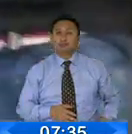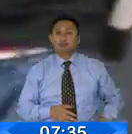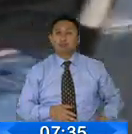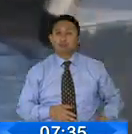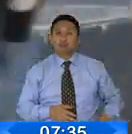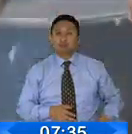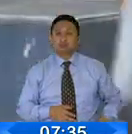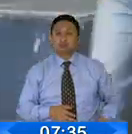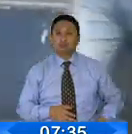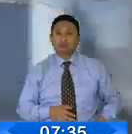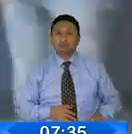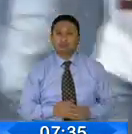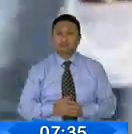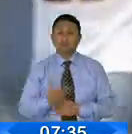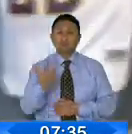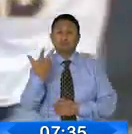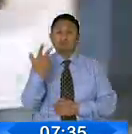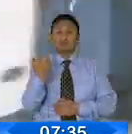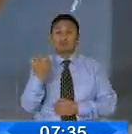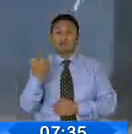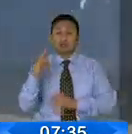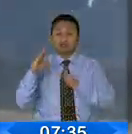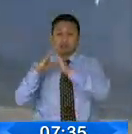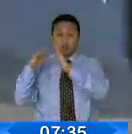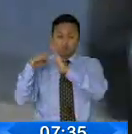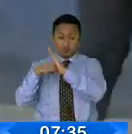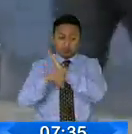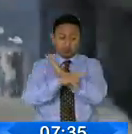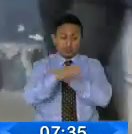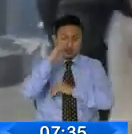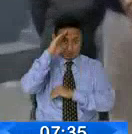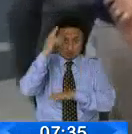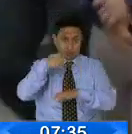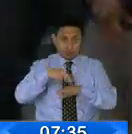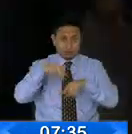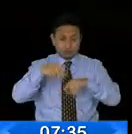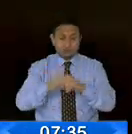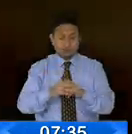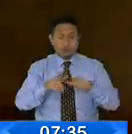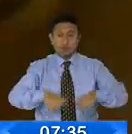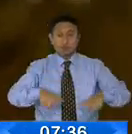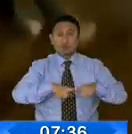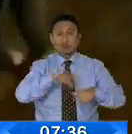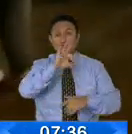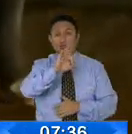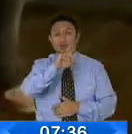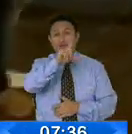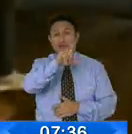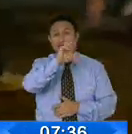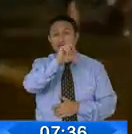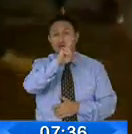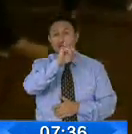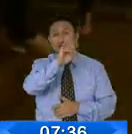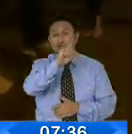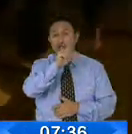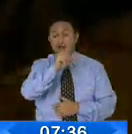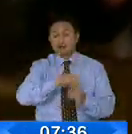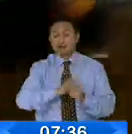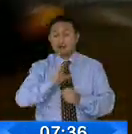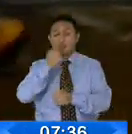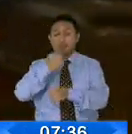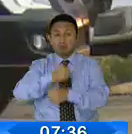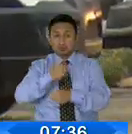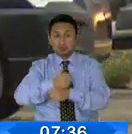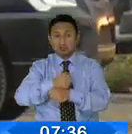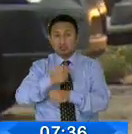fueron en total 13 allanamientos los que ejecutó la policía nacional en sectores como florida portete pascuales el guasmo